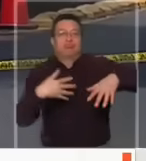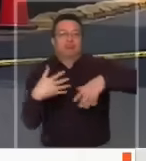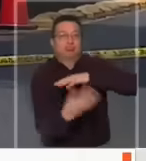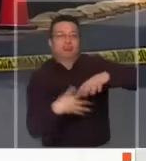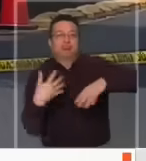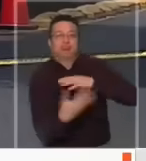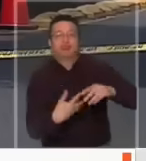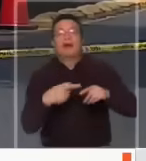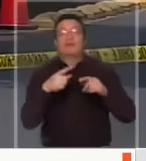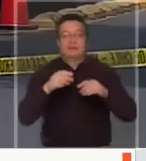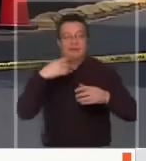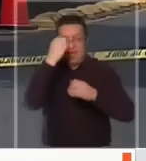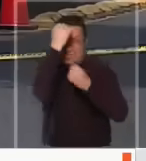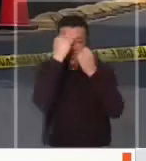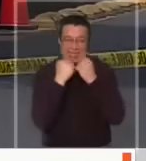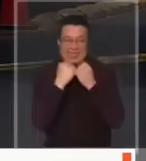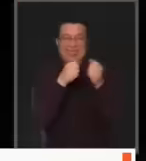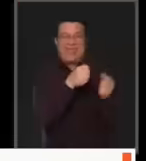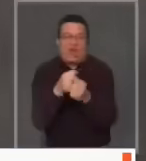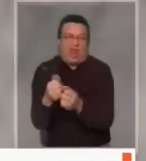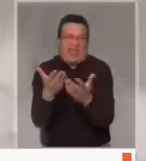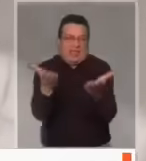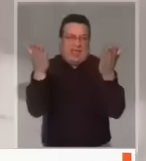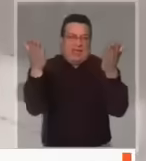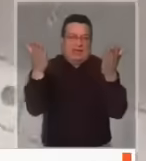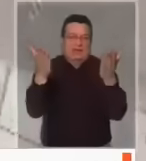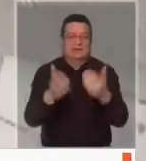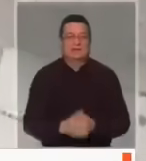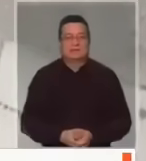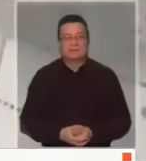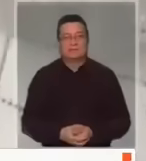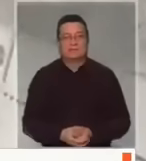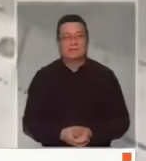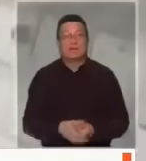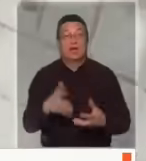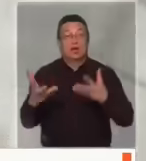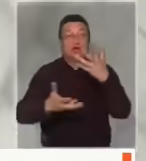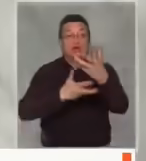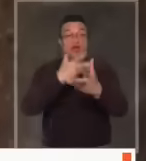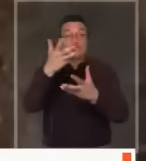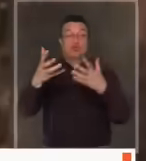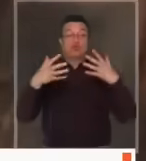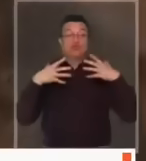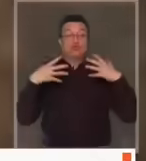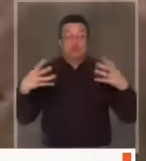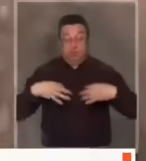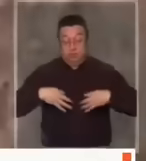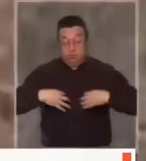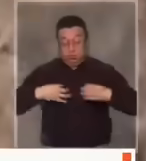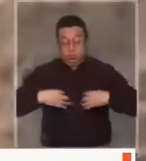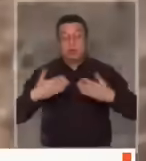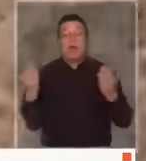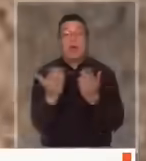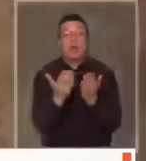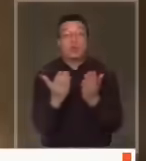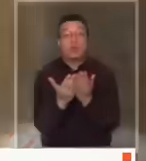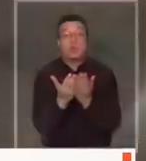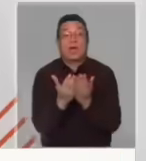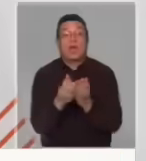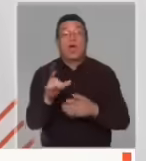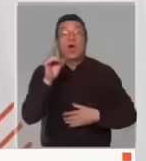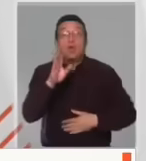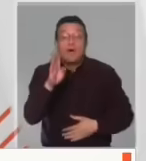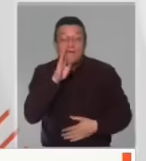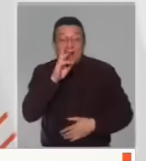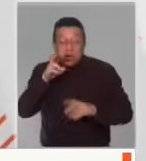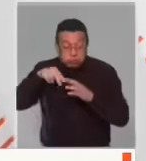estas acciones terroristas, porque eso es lo que son al final. Las grandes llamas alcanzaron también las vestimentas de los alumnos. La única salida del baño sumado